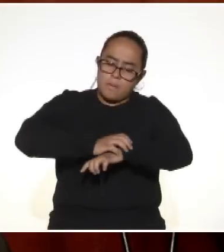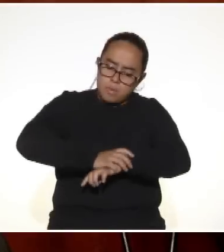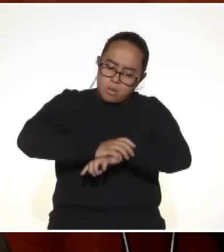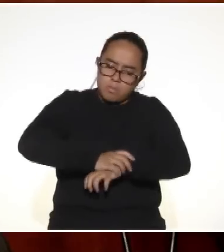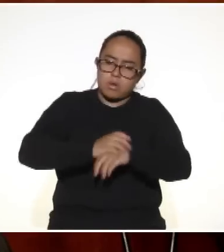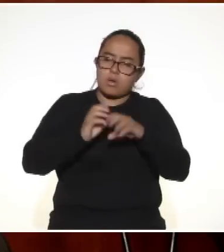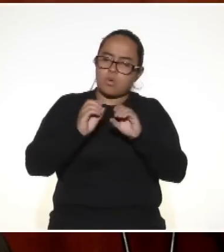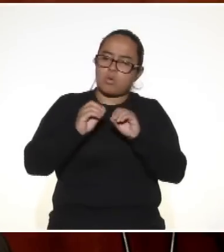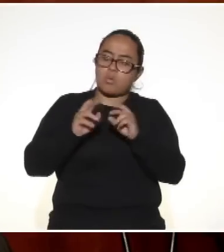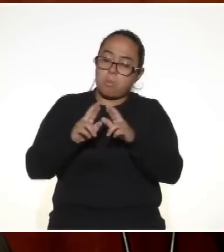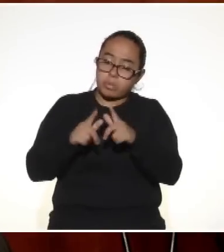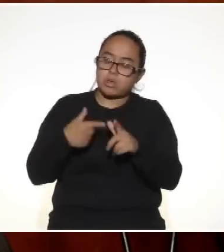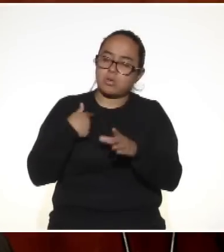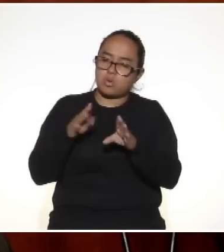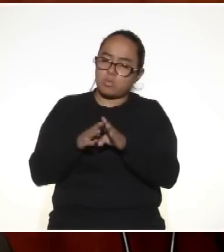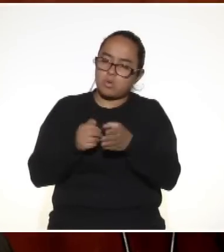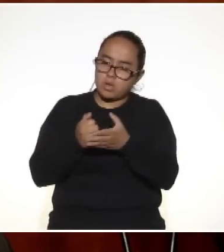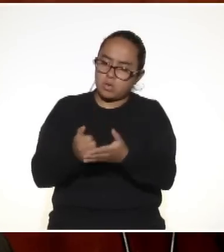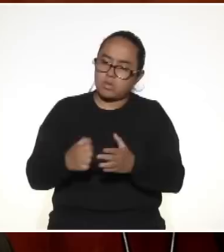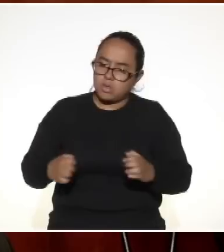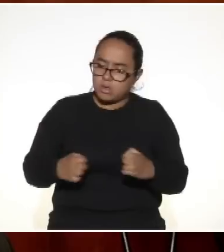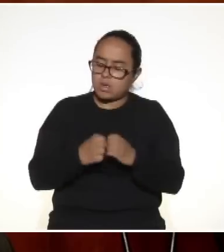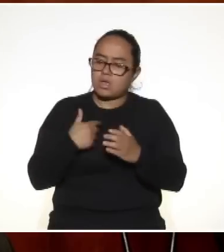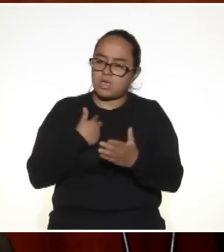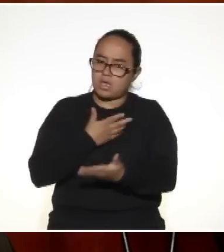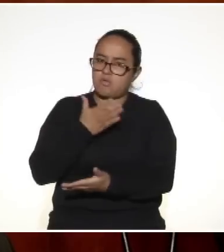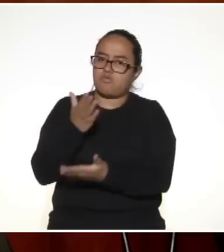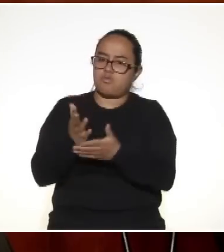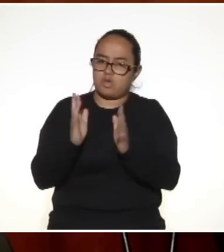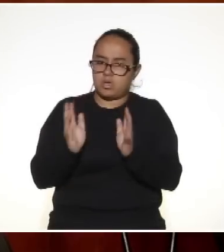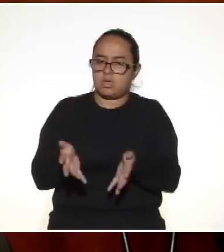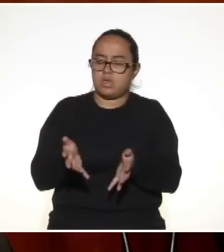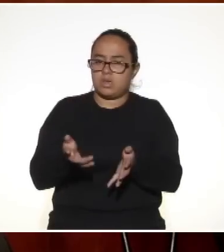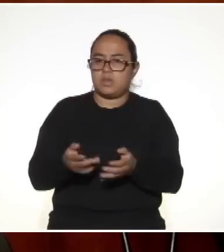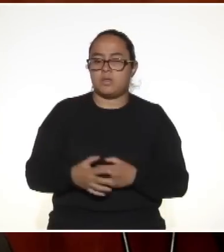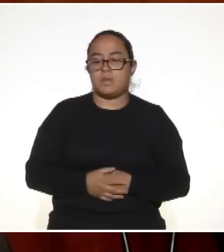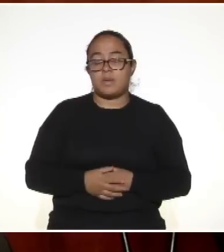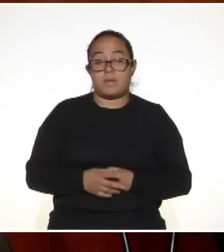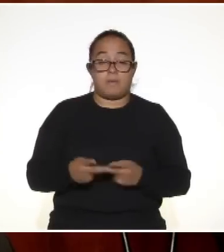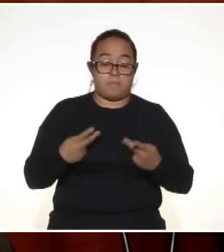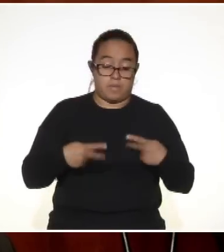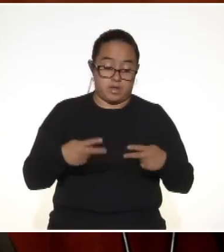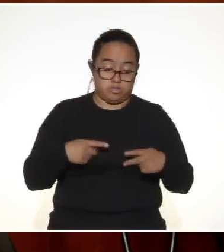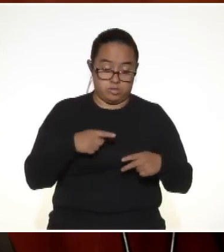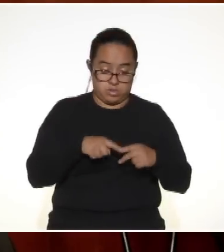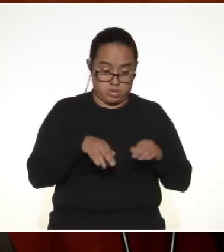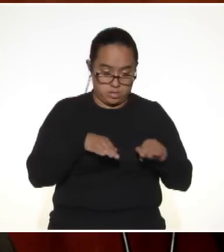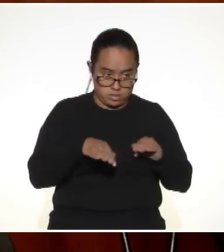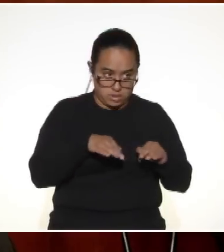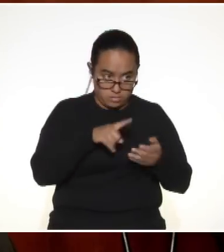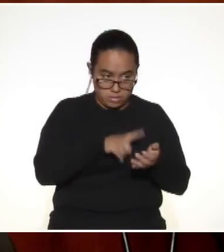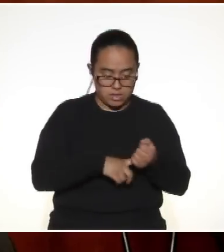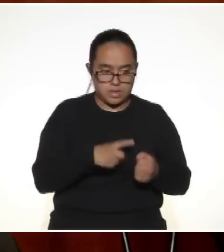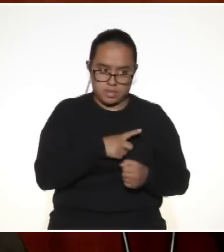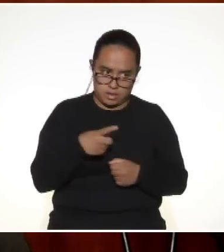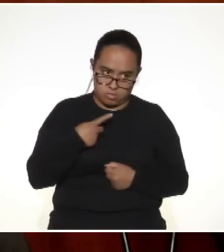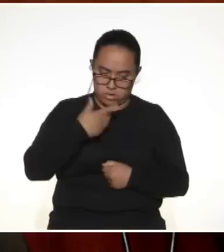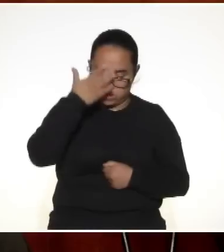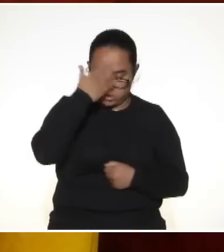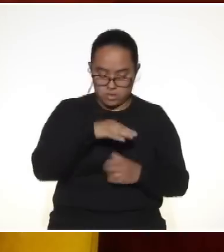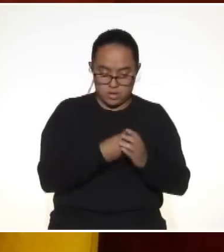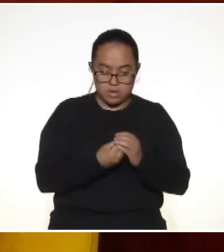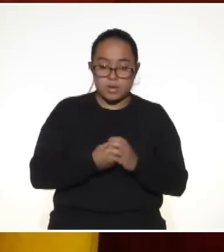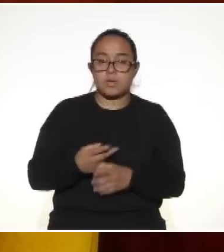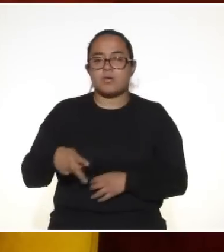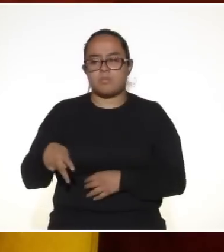para saber qué hacer ante una urgencia? ¿Sí? Me queda claro que los prestadores de servicios deben tomarlos, pero esto no exime